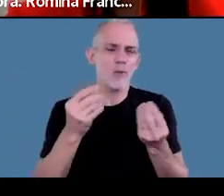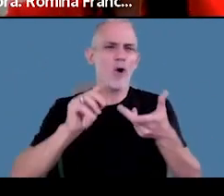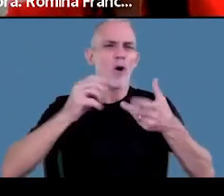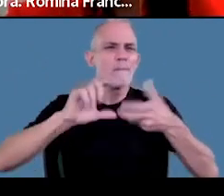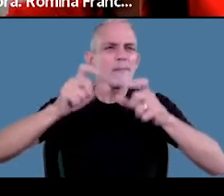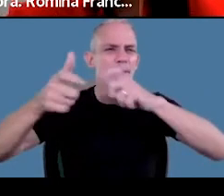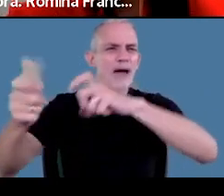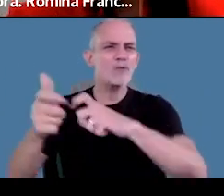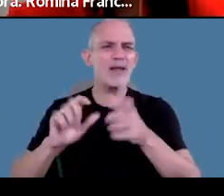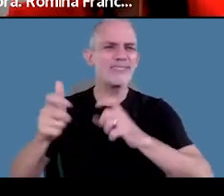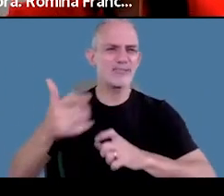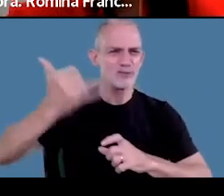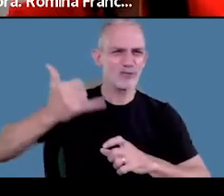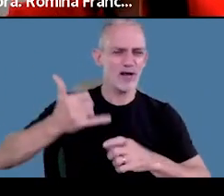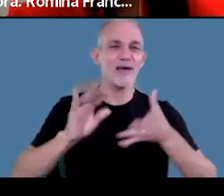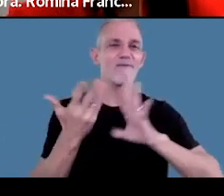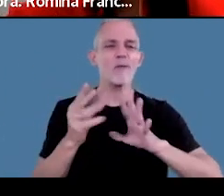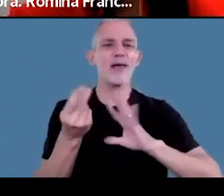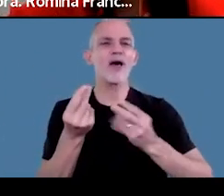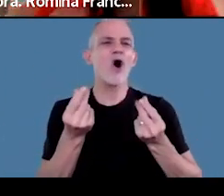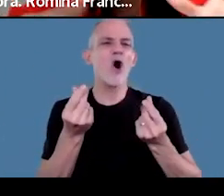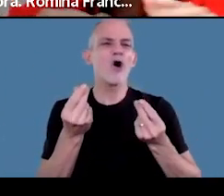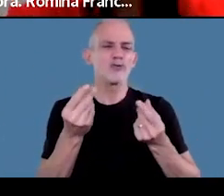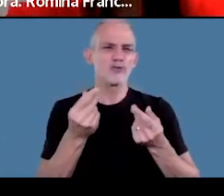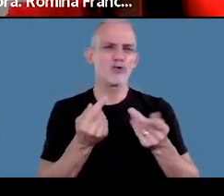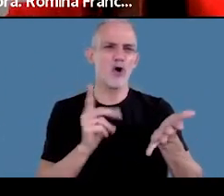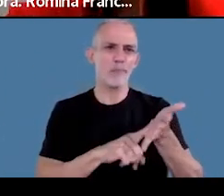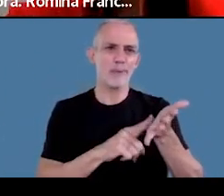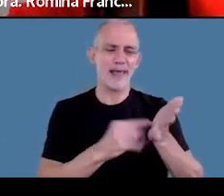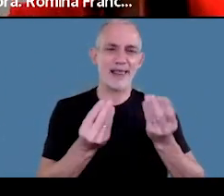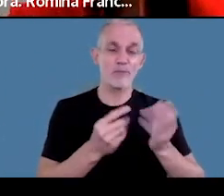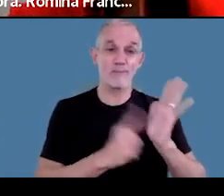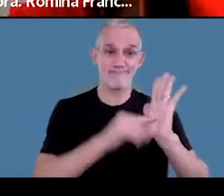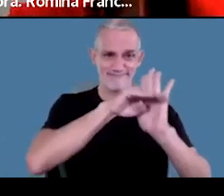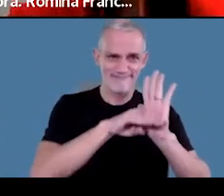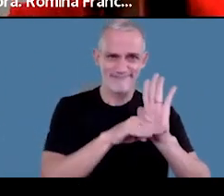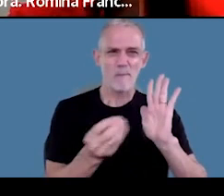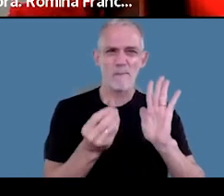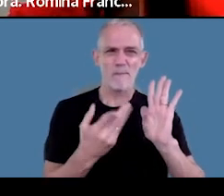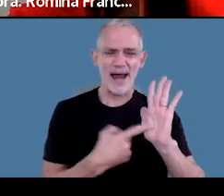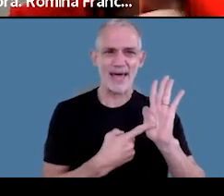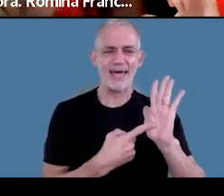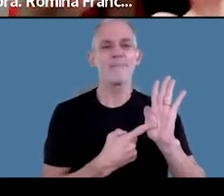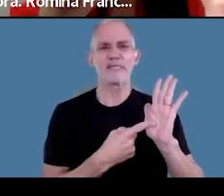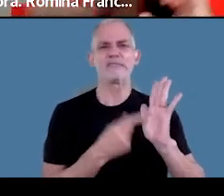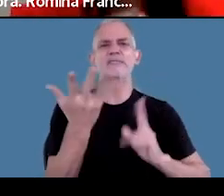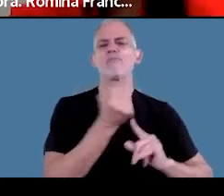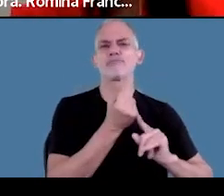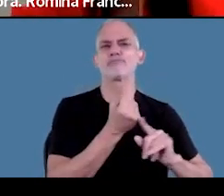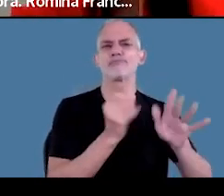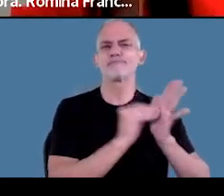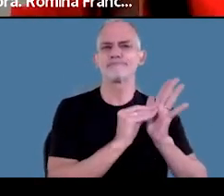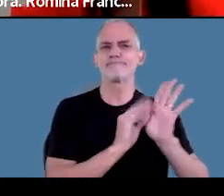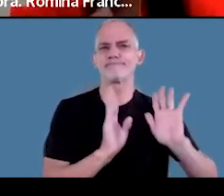actualización, de costo computable. Bueno, el espíritu de la norma acá fue detraerlos para que no